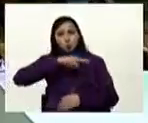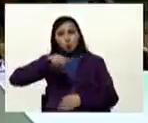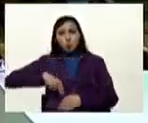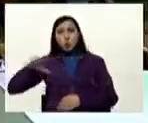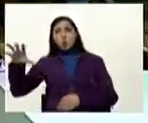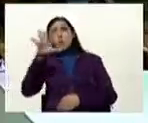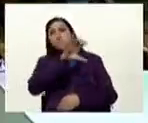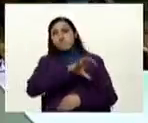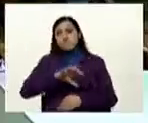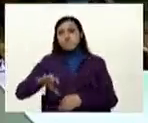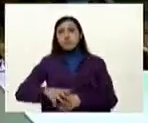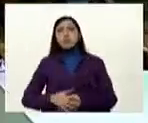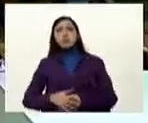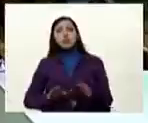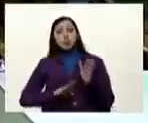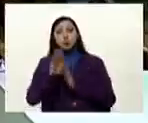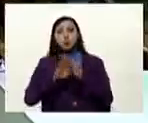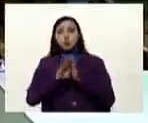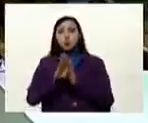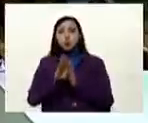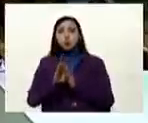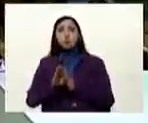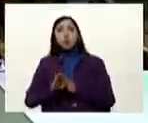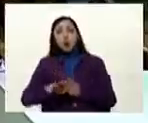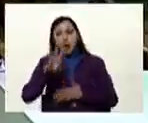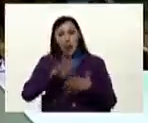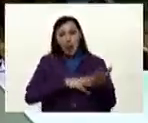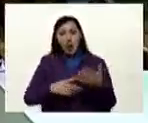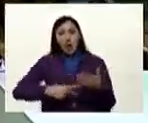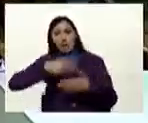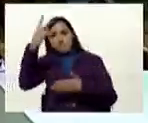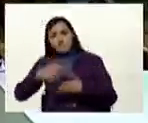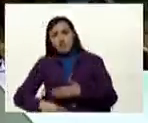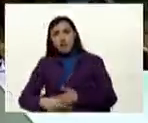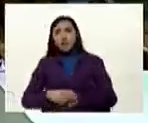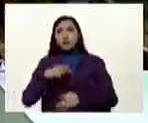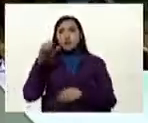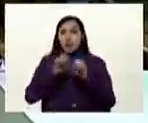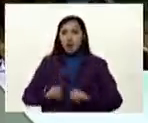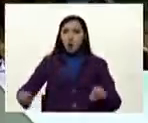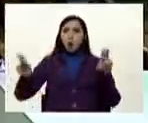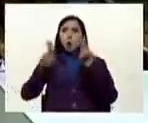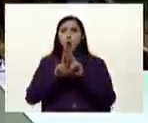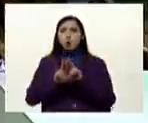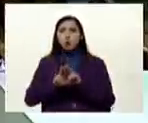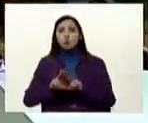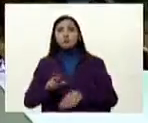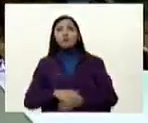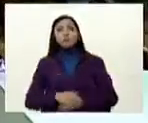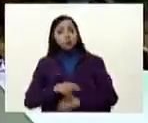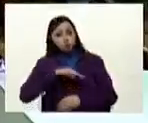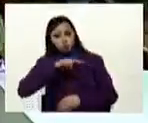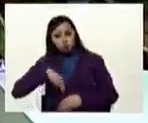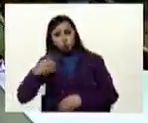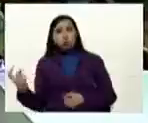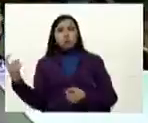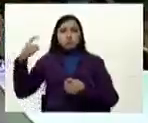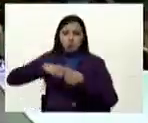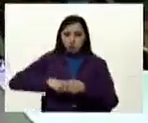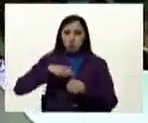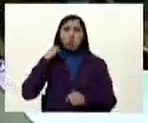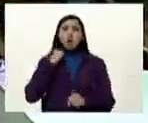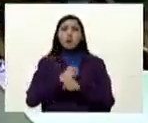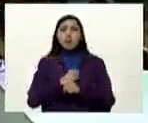países al desarrollo de la Agenda 2030 de Naciones Unidas. Así que nos sumamos.